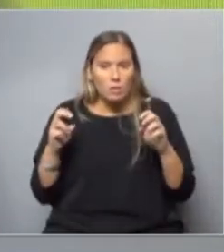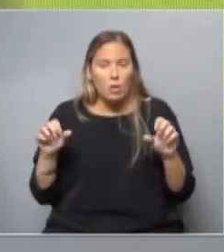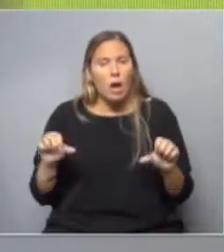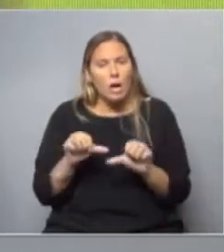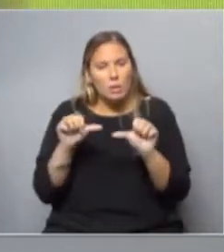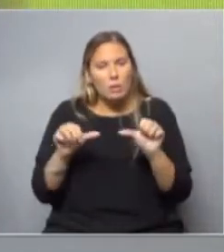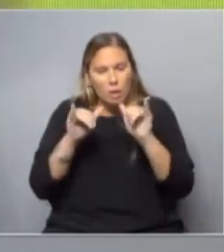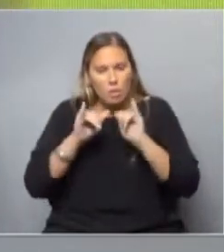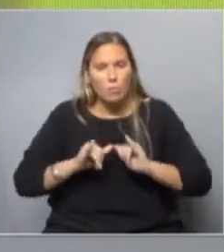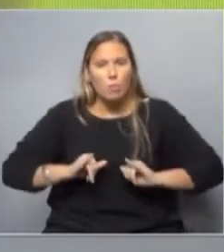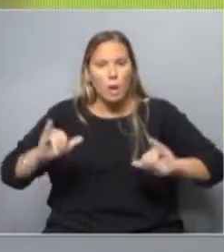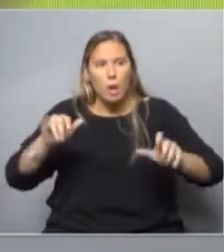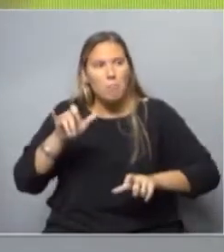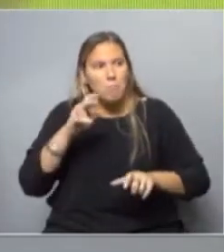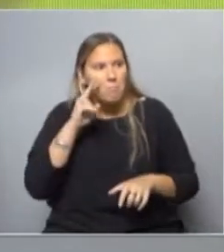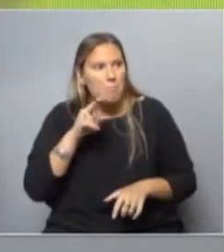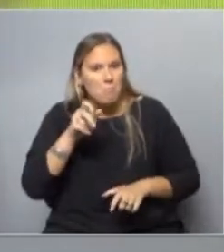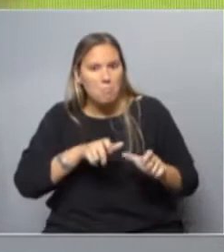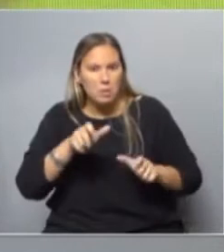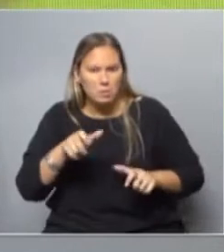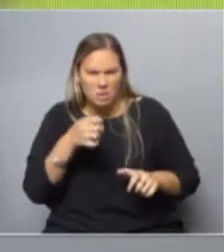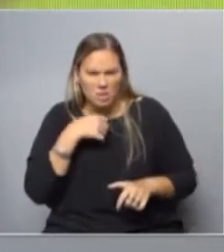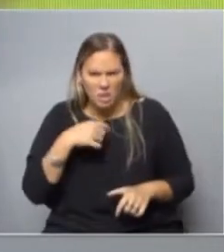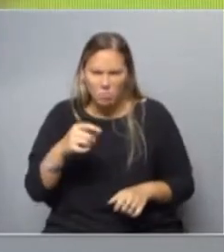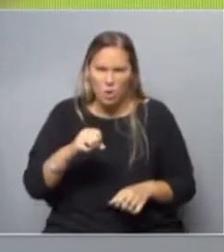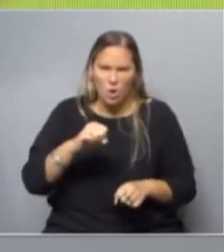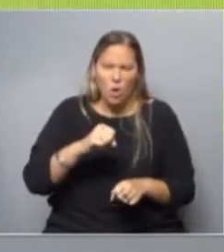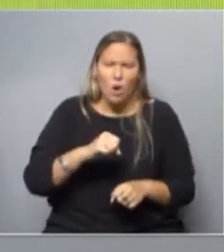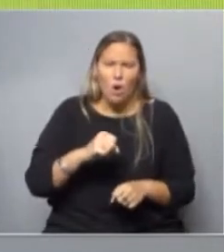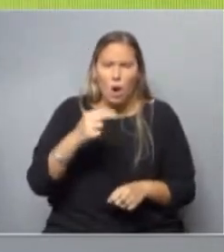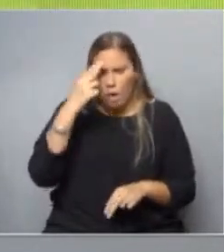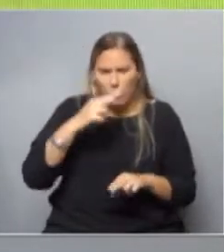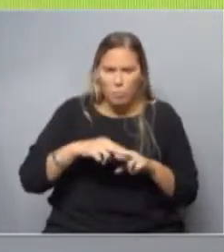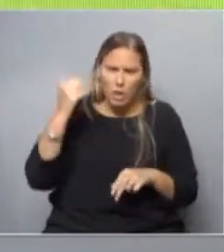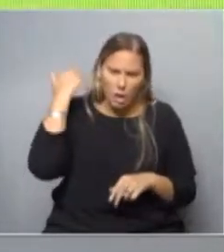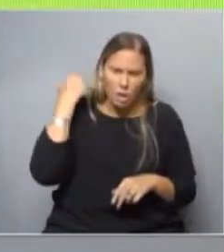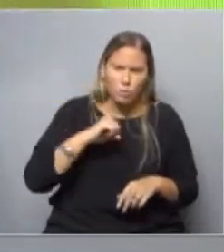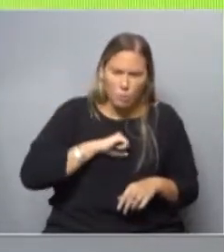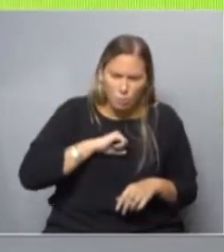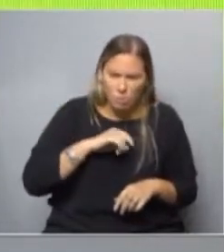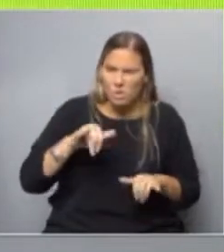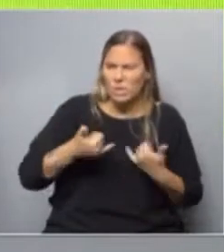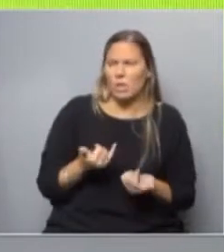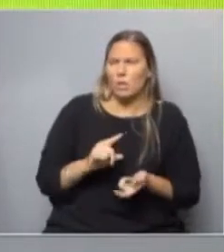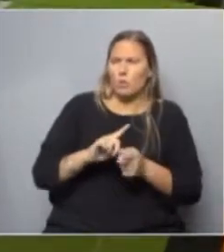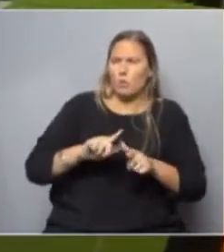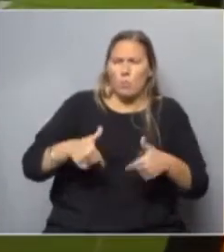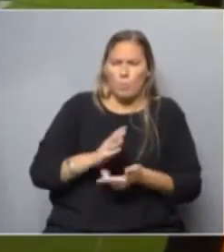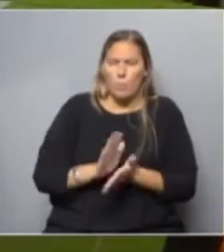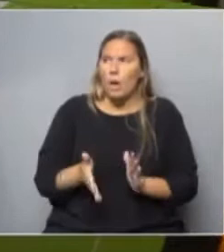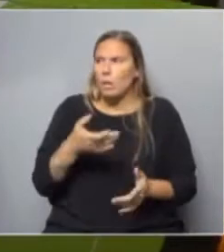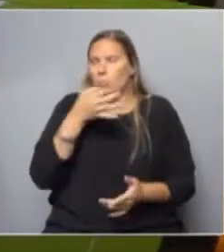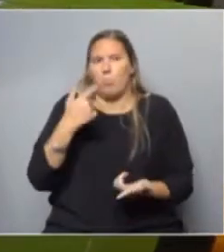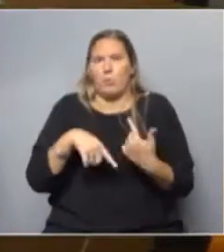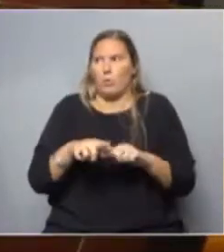de divulgación veíamos que la gente nos decía, pero tuberculosis, pero si ya fue erradicada. Claro. Y decíamos, no, acá hay que hacer algo